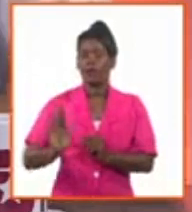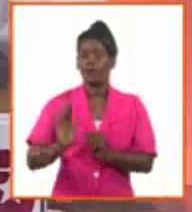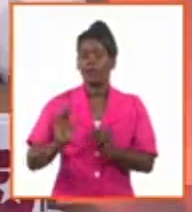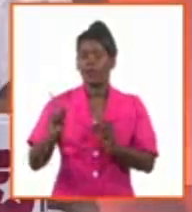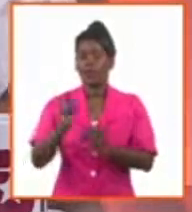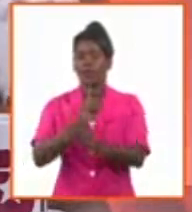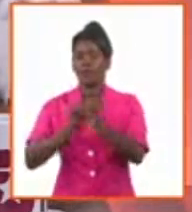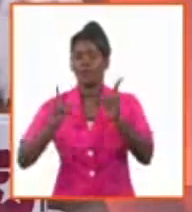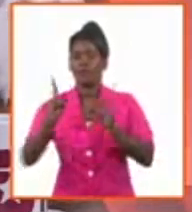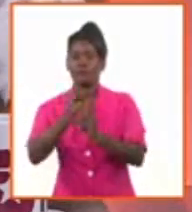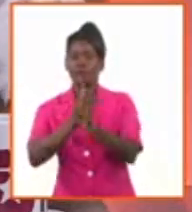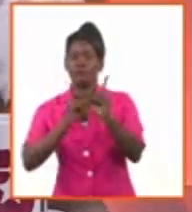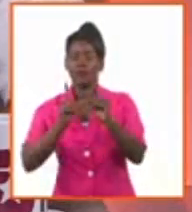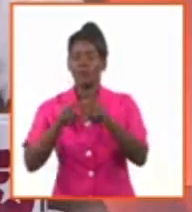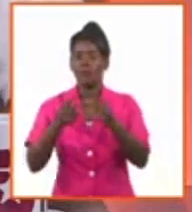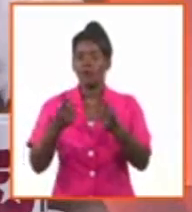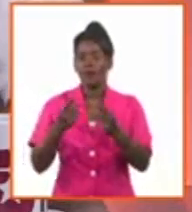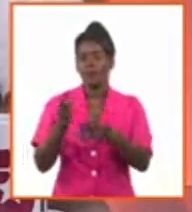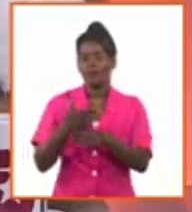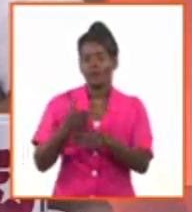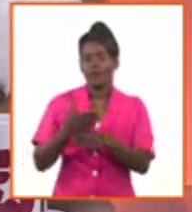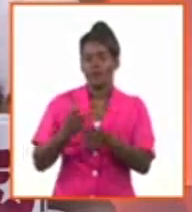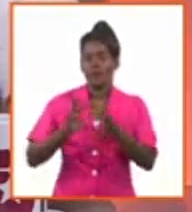diálogos diferentes, incluso por estos